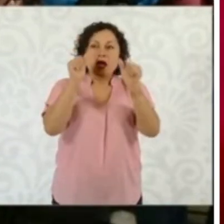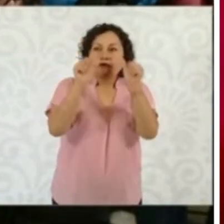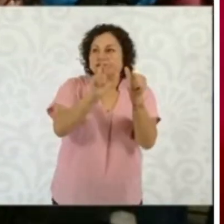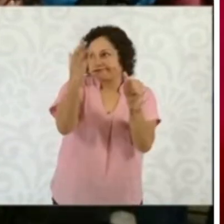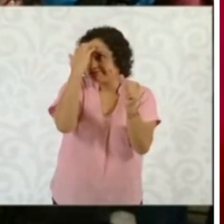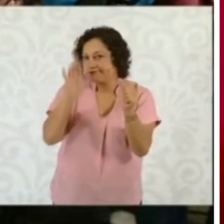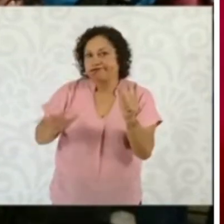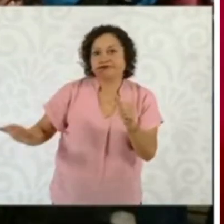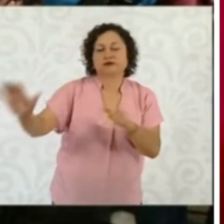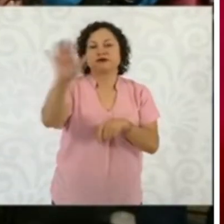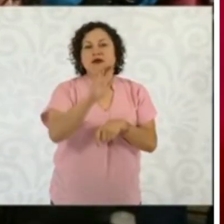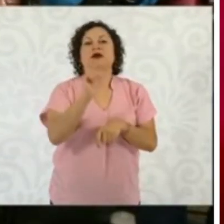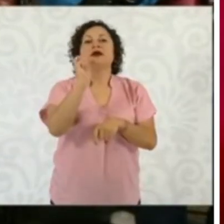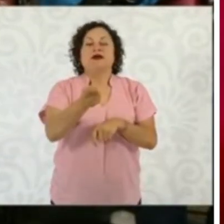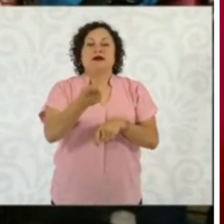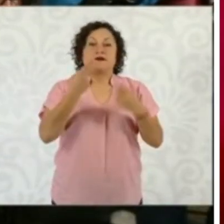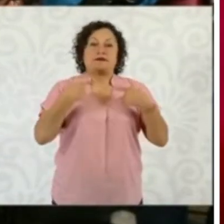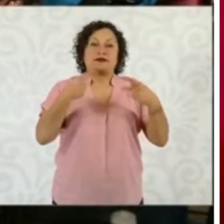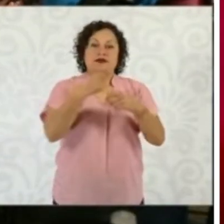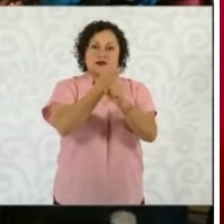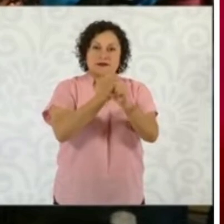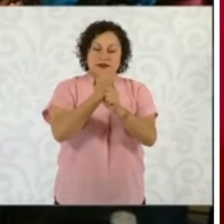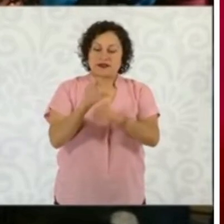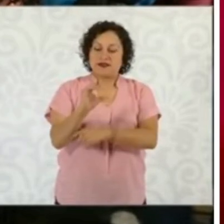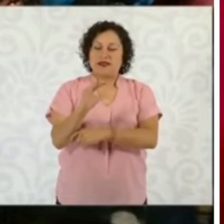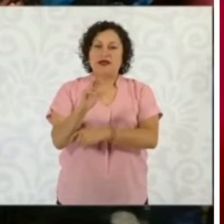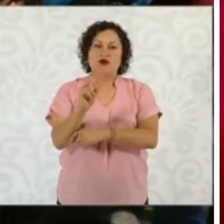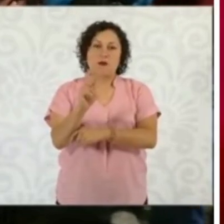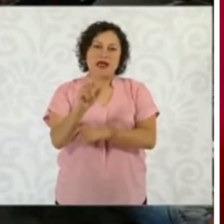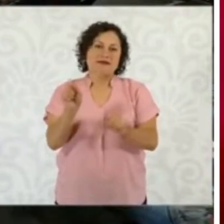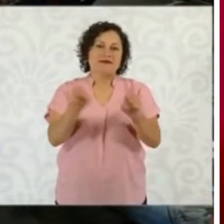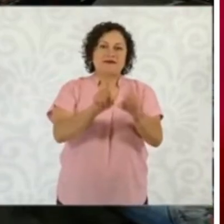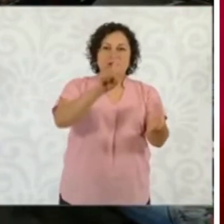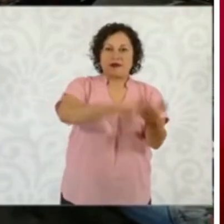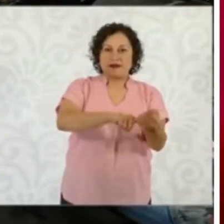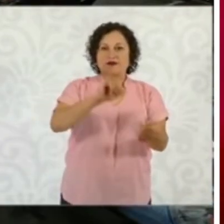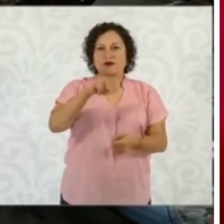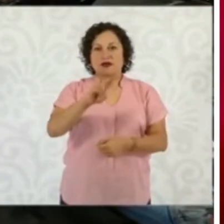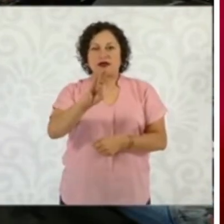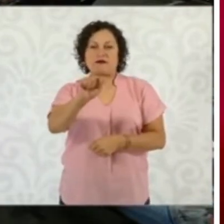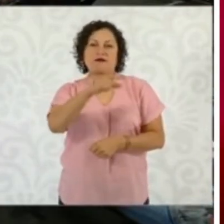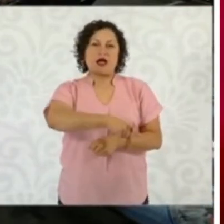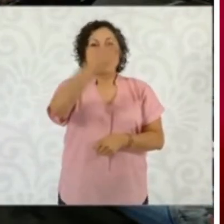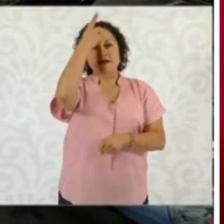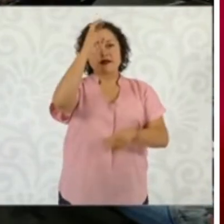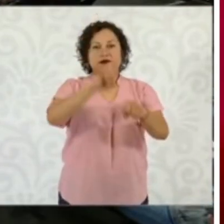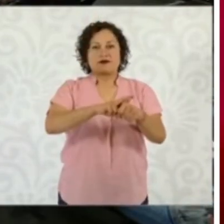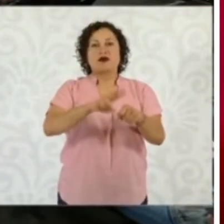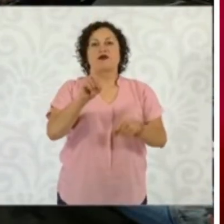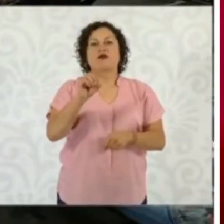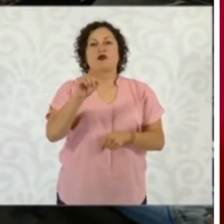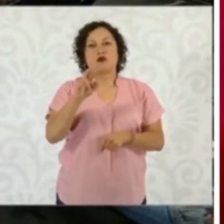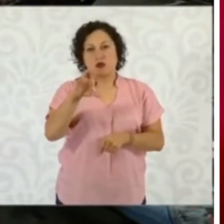parte mexicana que tiene que ver con los investigadores del Cencropam, que pertenecen al INBAL, donde está la maestra Dolores Martínez Urralde a través de la